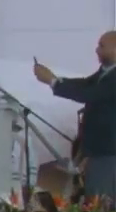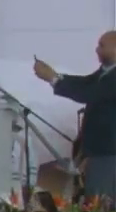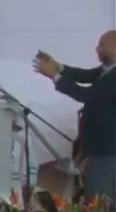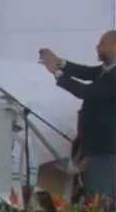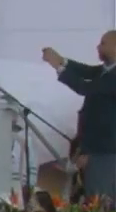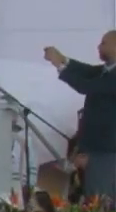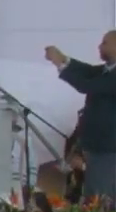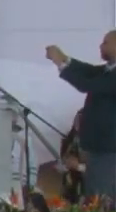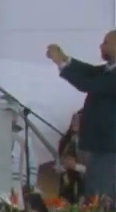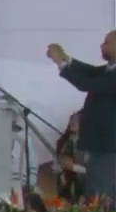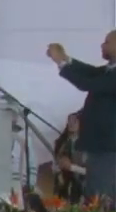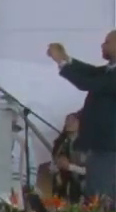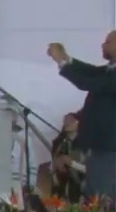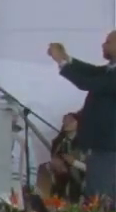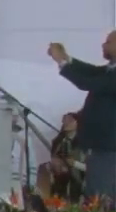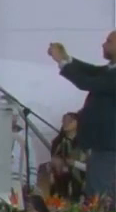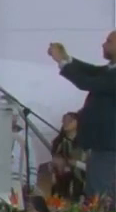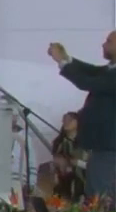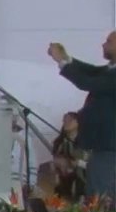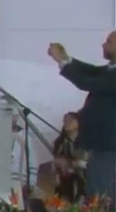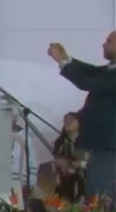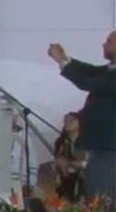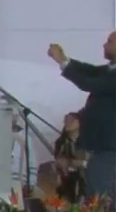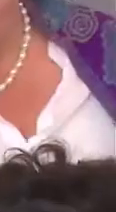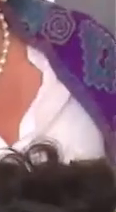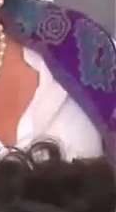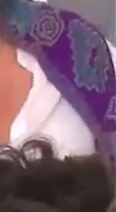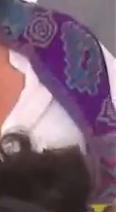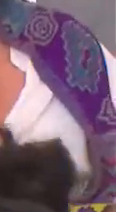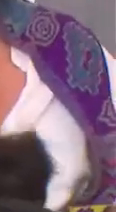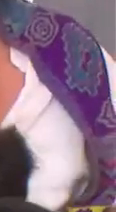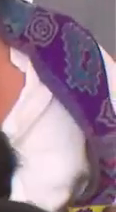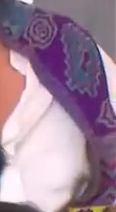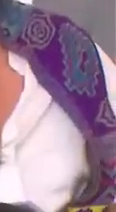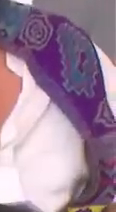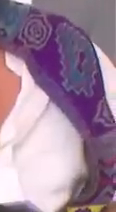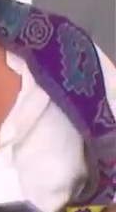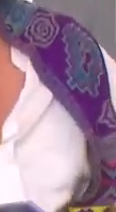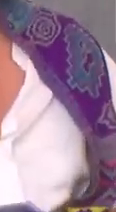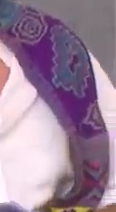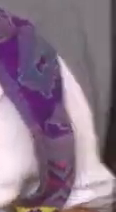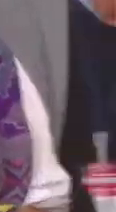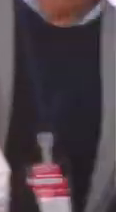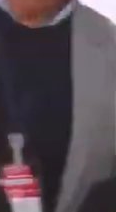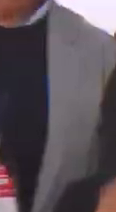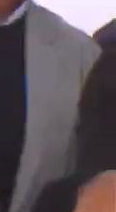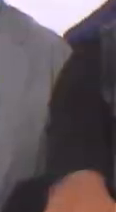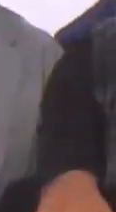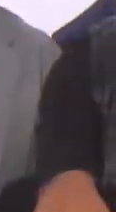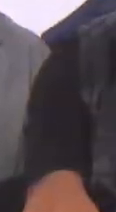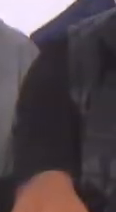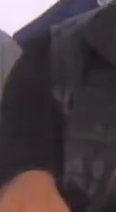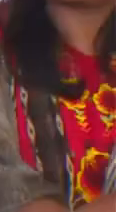con guarapo del cañal y te pocho sancochao así sea con pura sal.